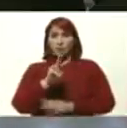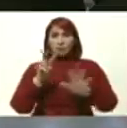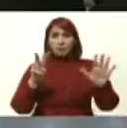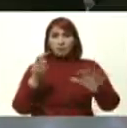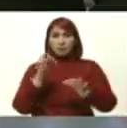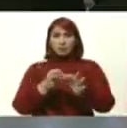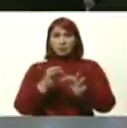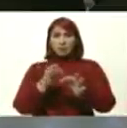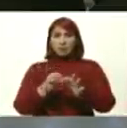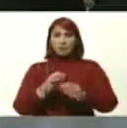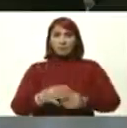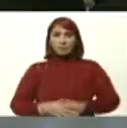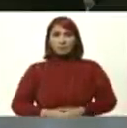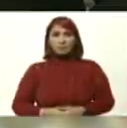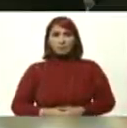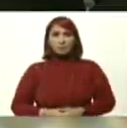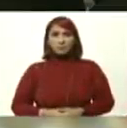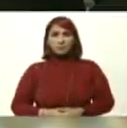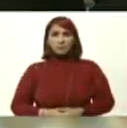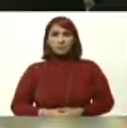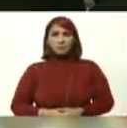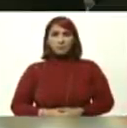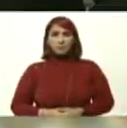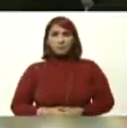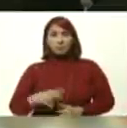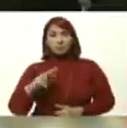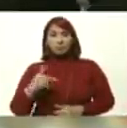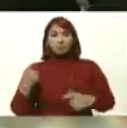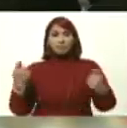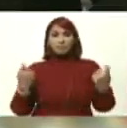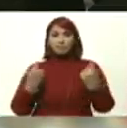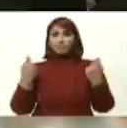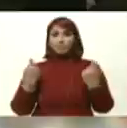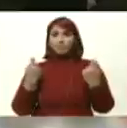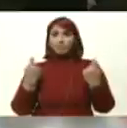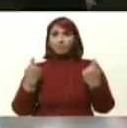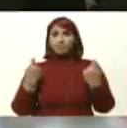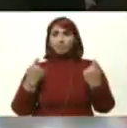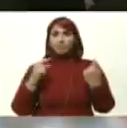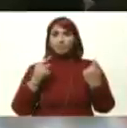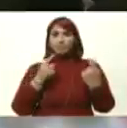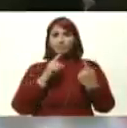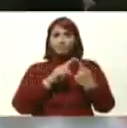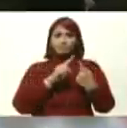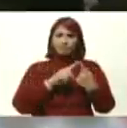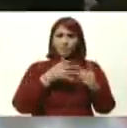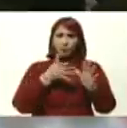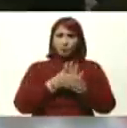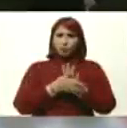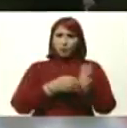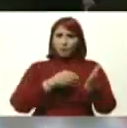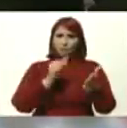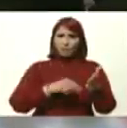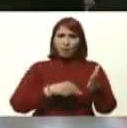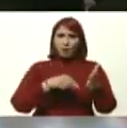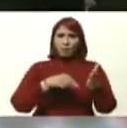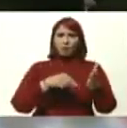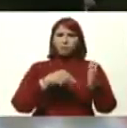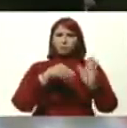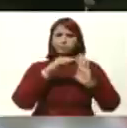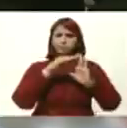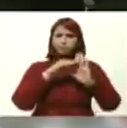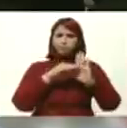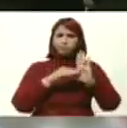de septiembre, es la tercera jornada. La primera fue la jornada de la firma del memorándum